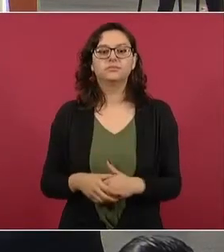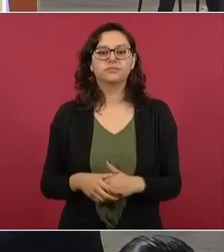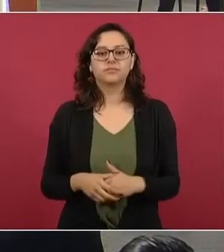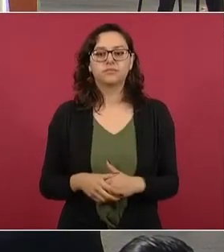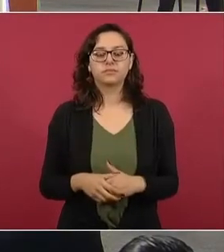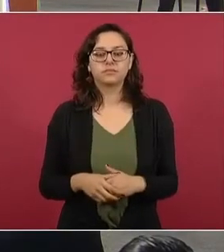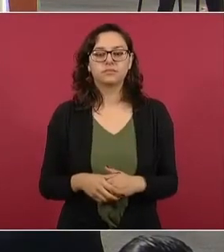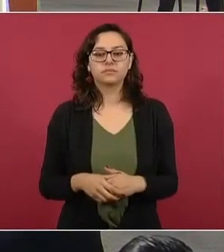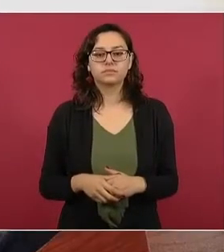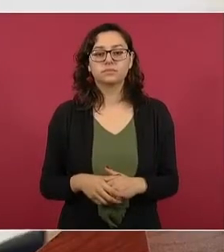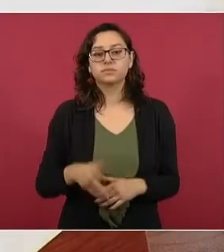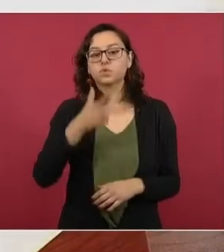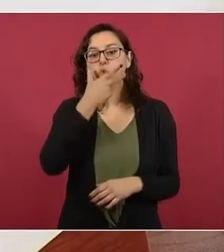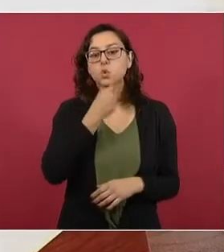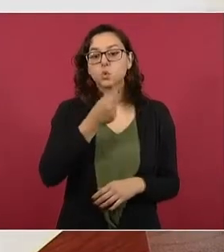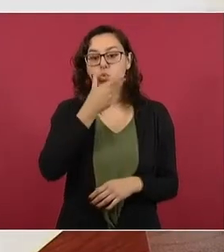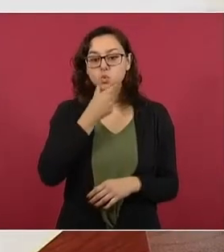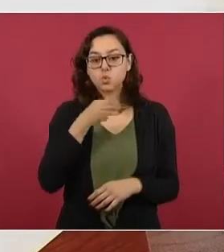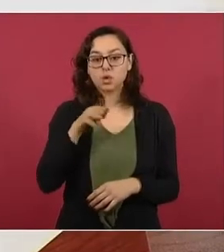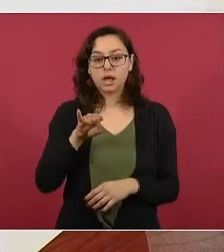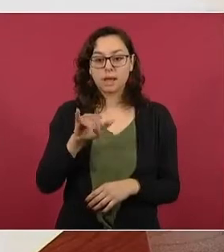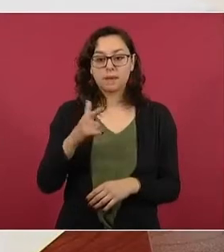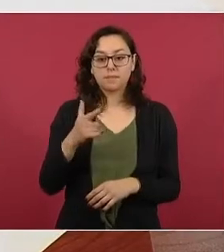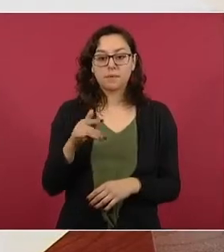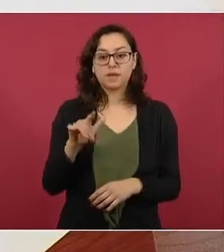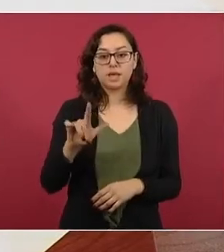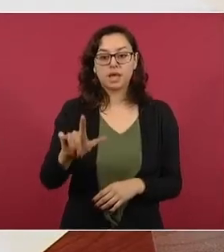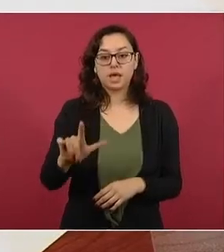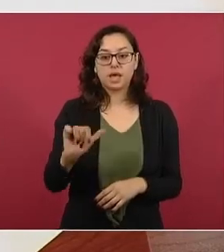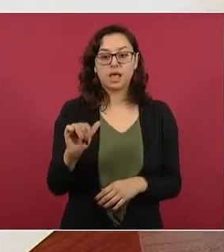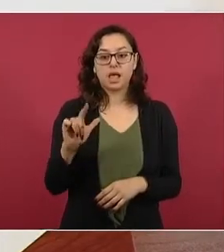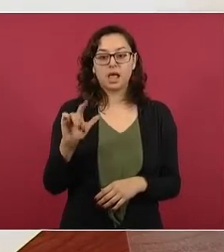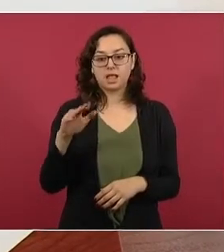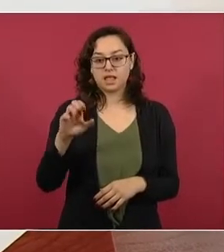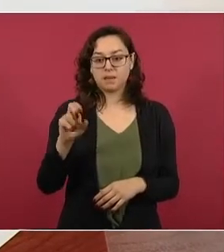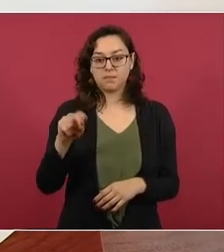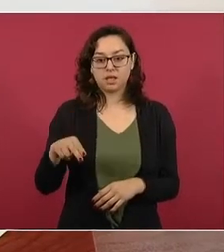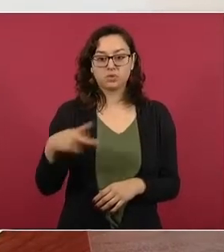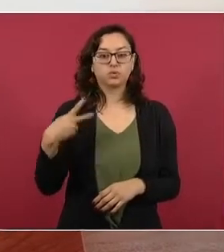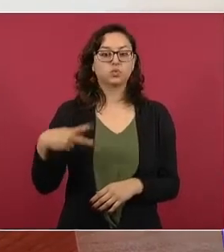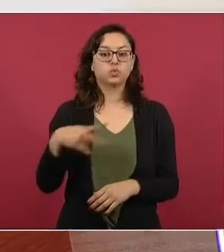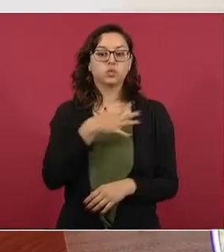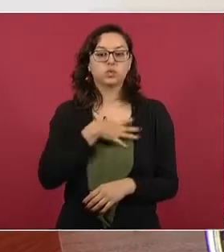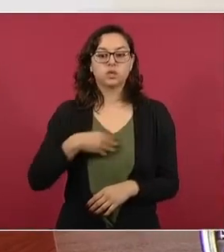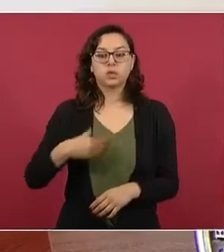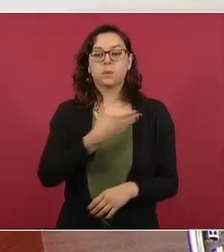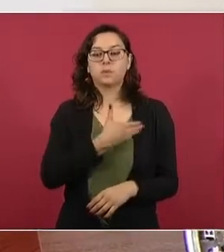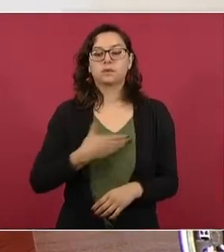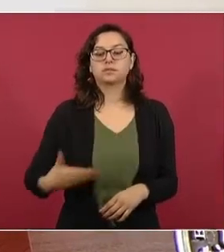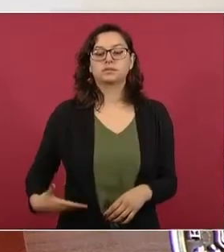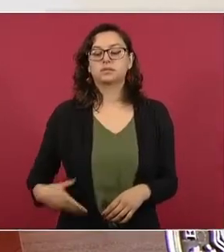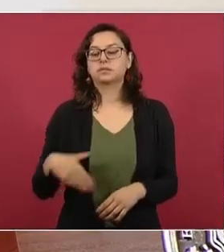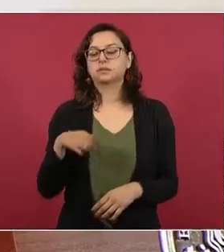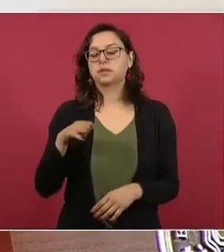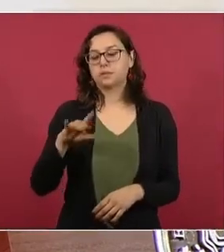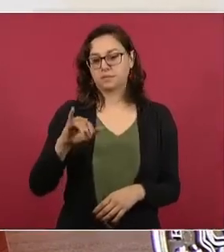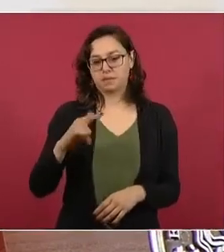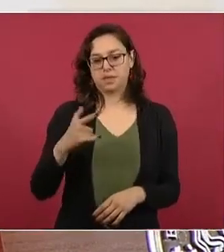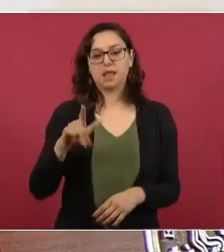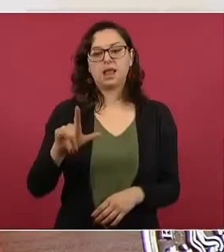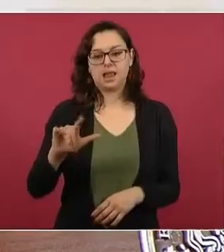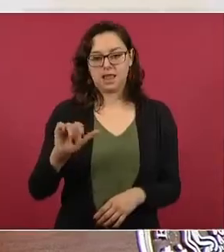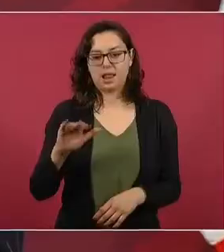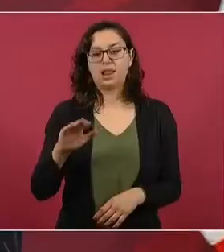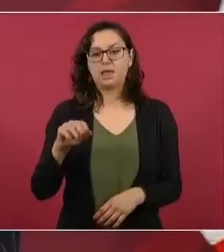El señor Miguel Alemán, hijo del presidente Alemán, era gobernador de Veracruz y